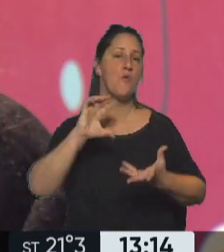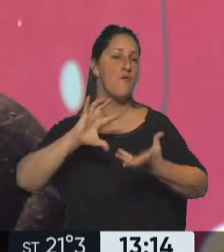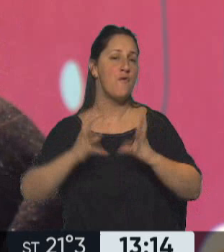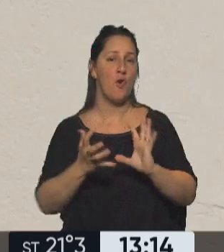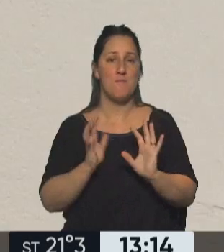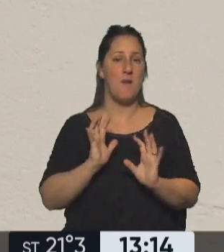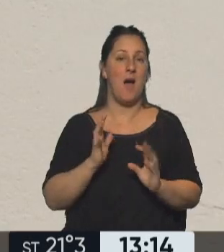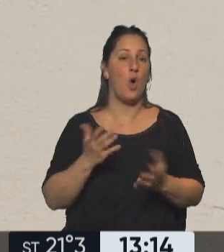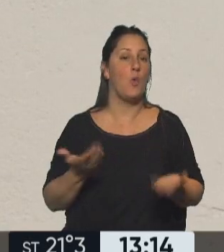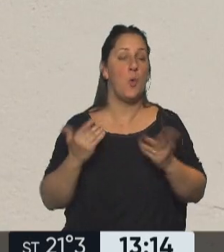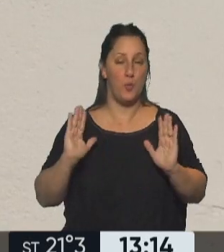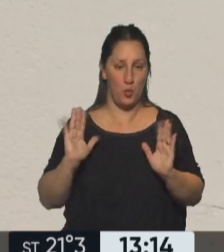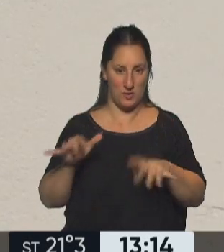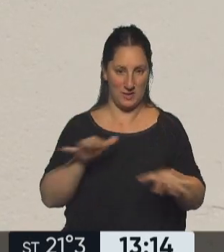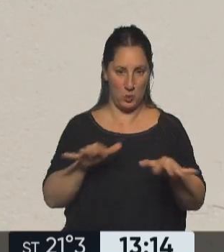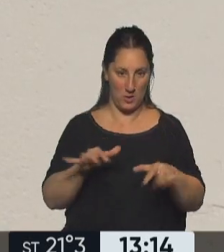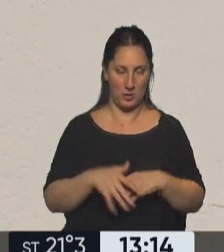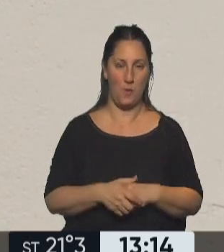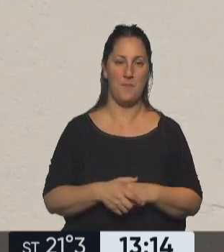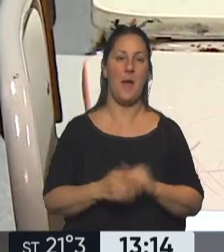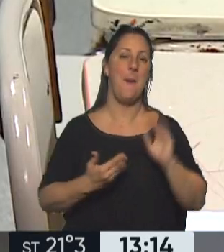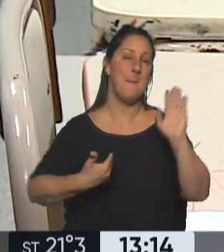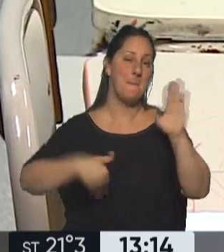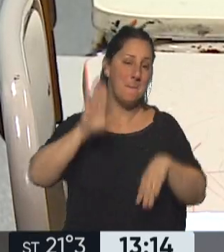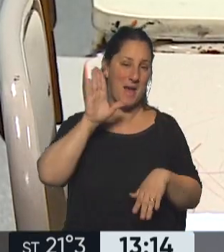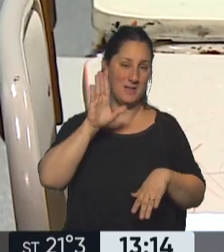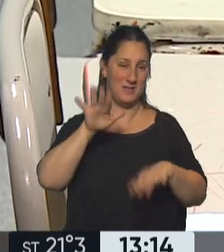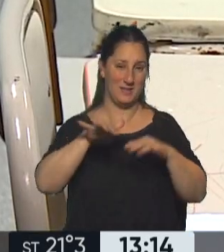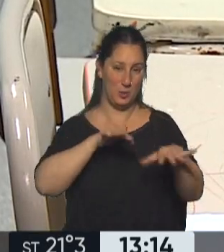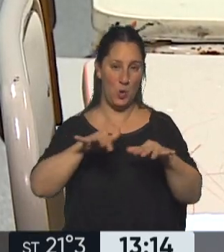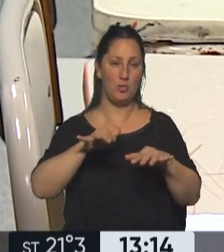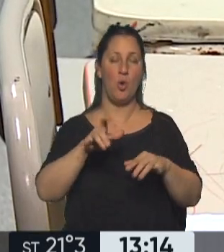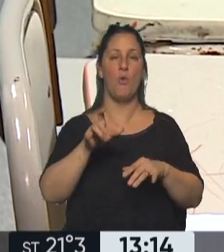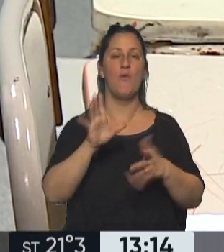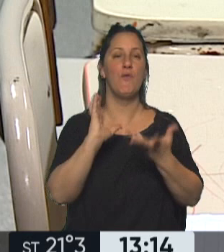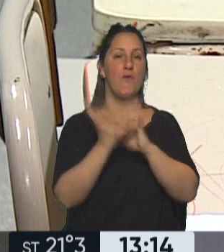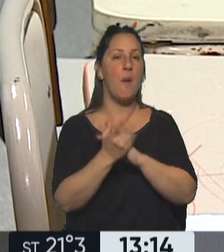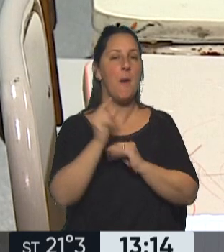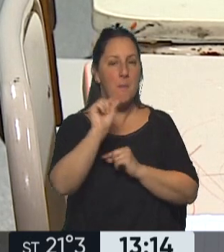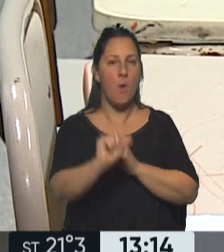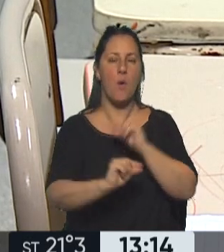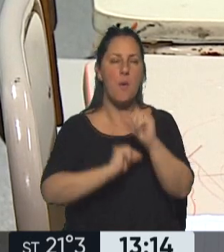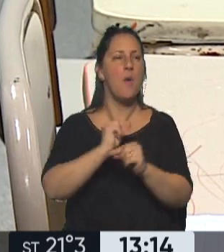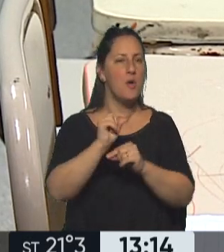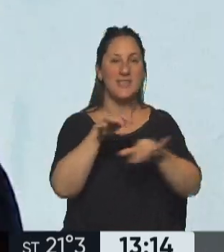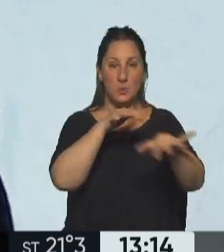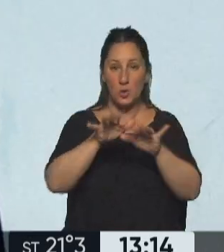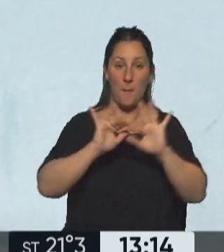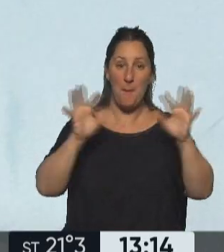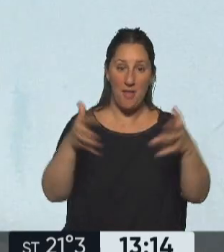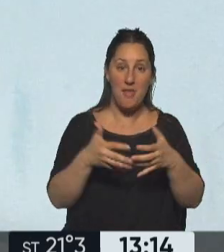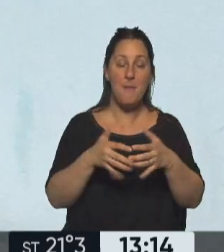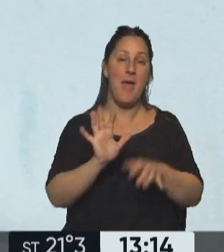a esa situación. En muchos de los casos, en la mayoría diría, la respuesta que vamos teniendo frente a eso que nos pasó